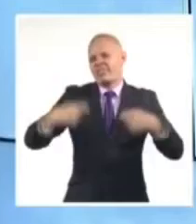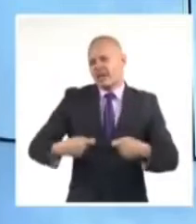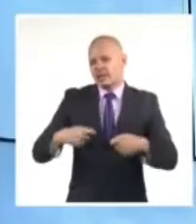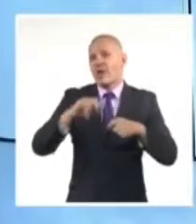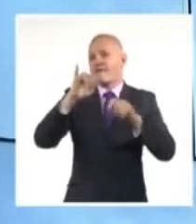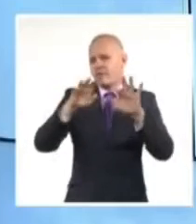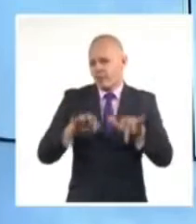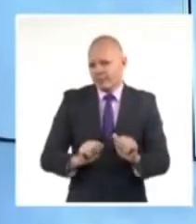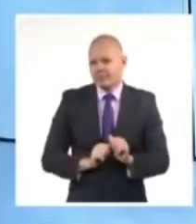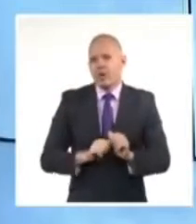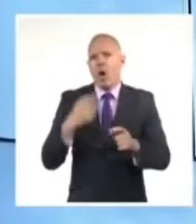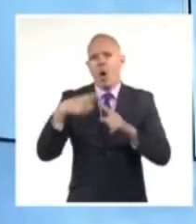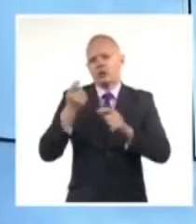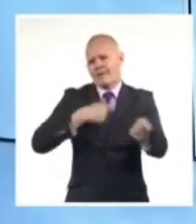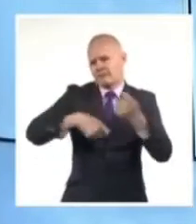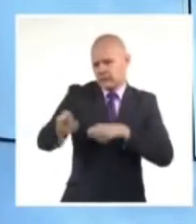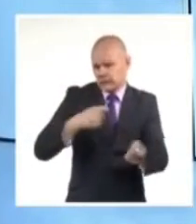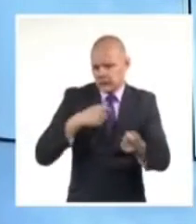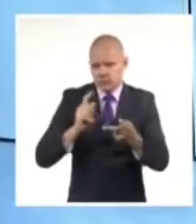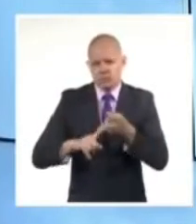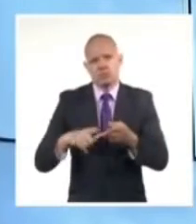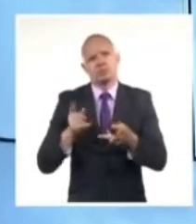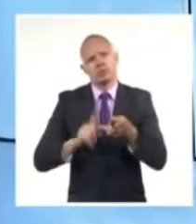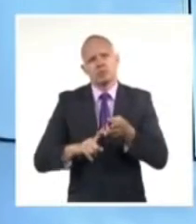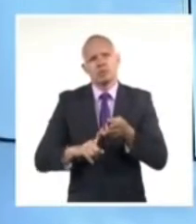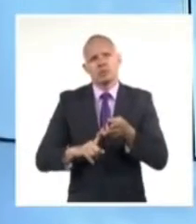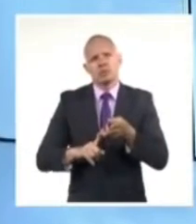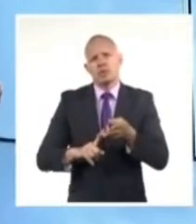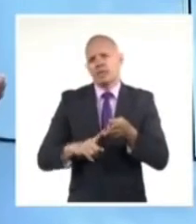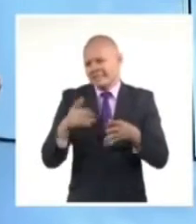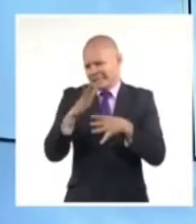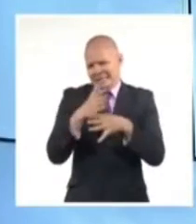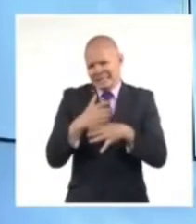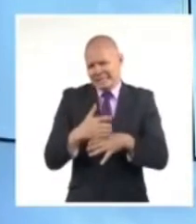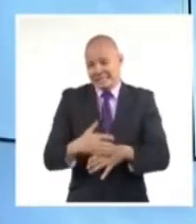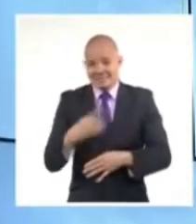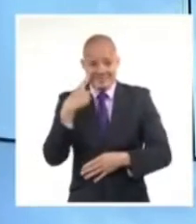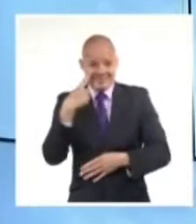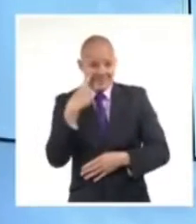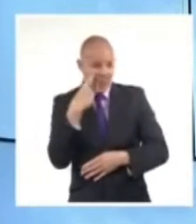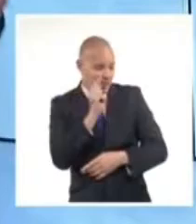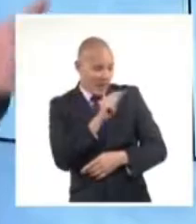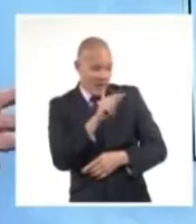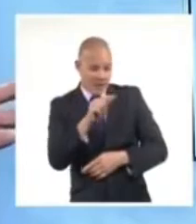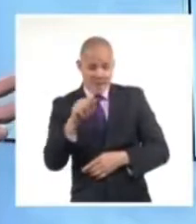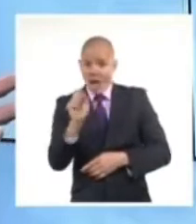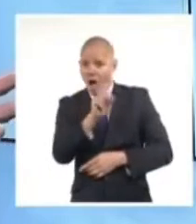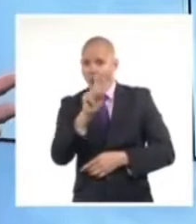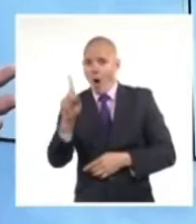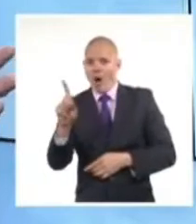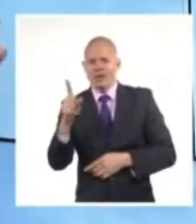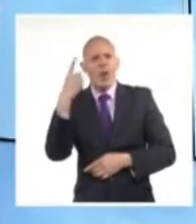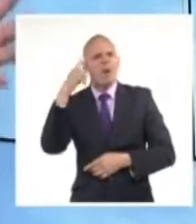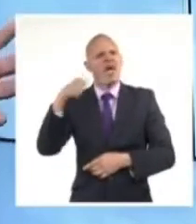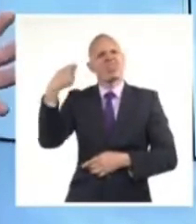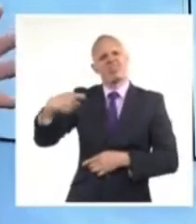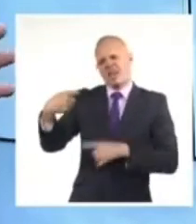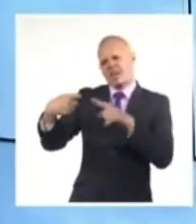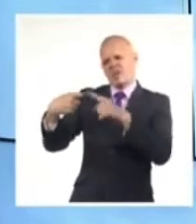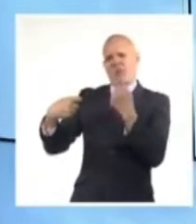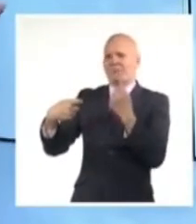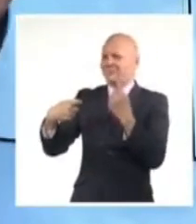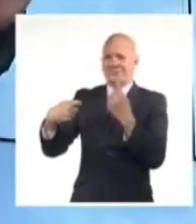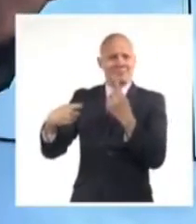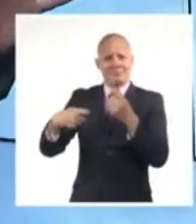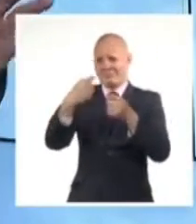Derecho Mercantil, estamos hablando de la Sociedad de Derecho Económico y Financiero. Si nos percatamos, todas abarcan un universo prácticamente del